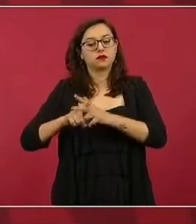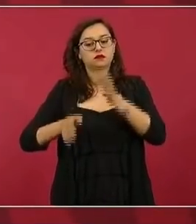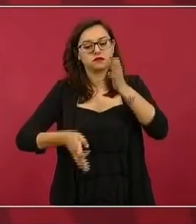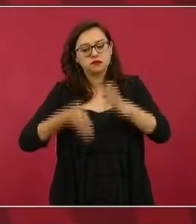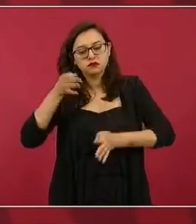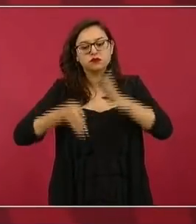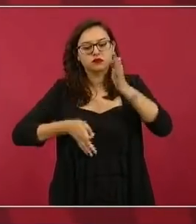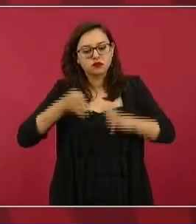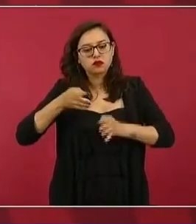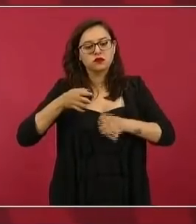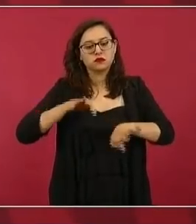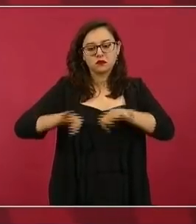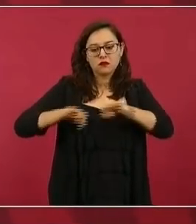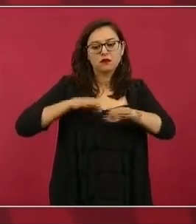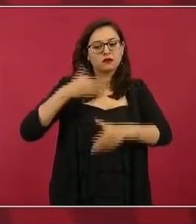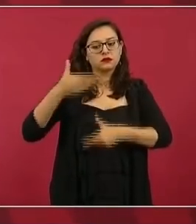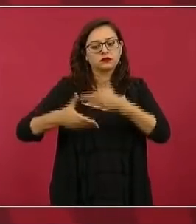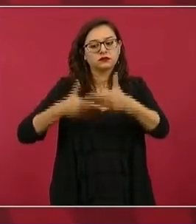Entonces,